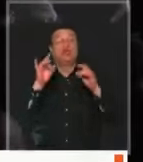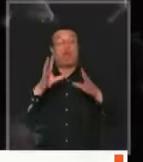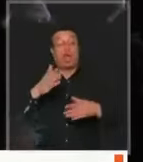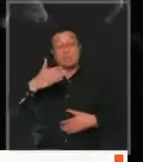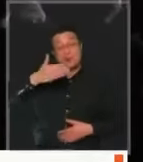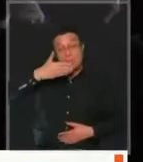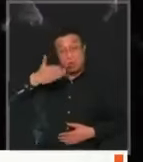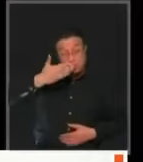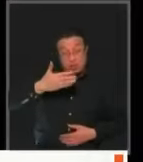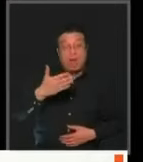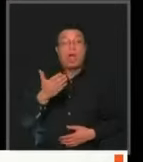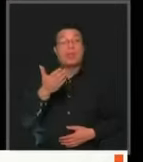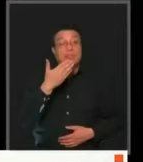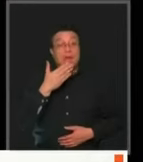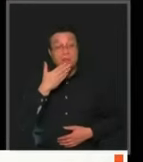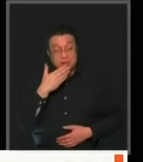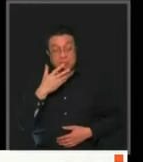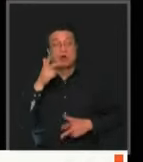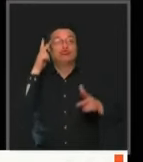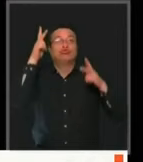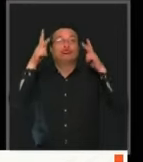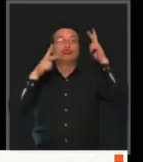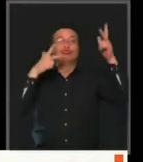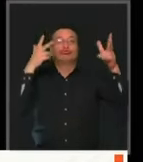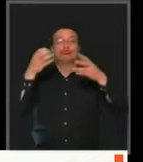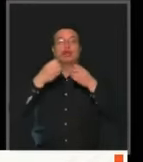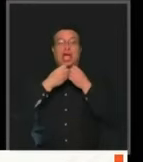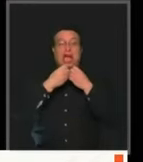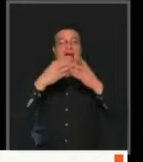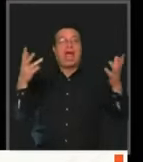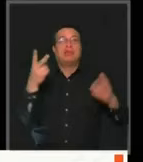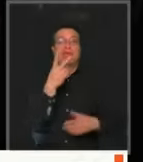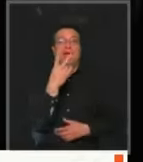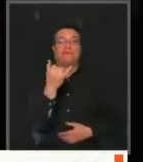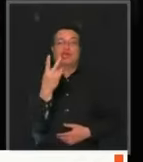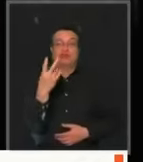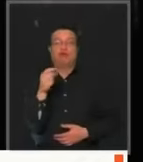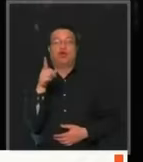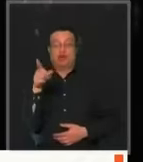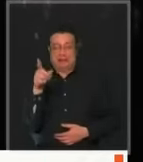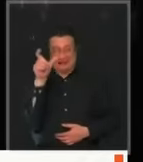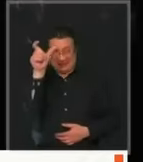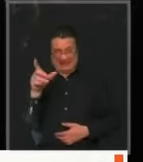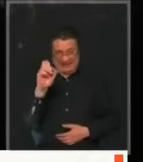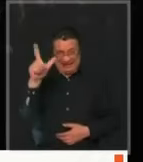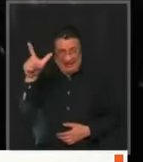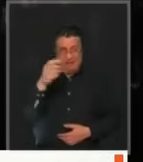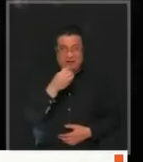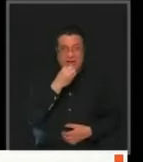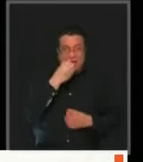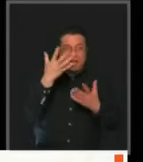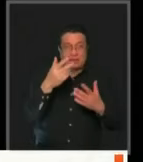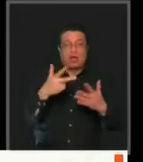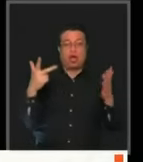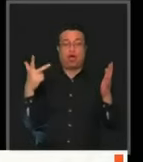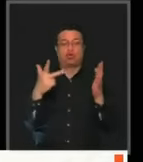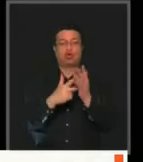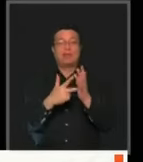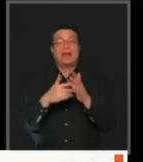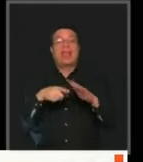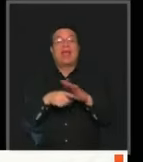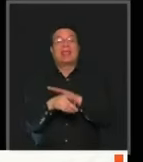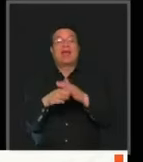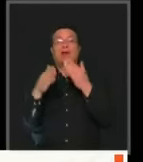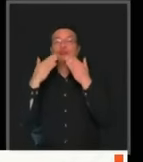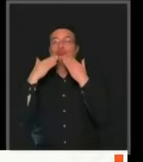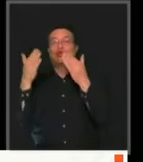discurso, sino que también protagoniza este show musical en vivo con él como cantante principal. 8.000 entradas se regalaron para la ocasión